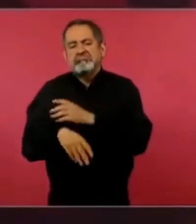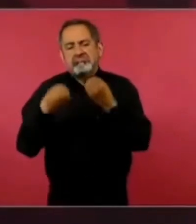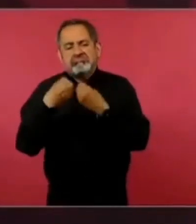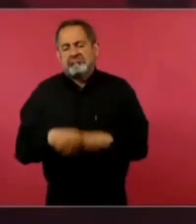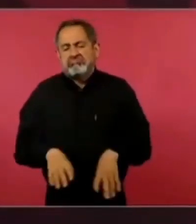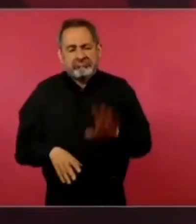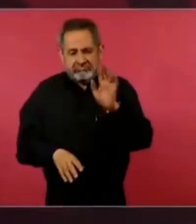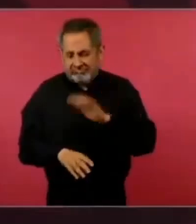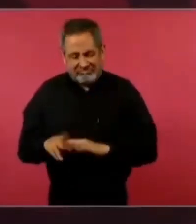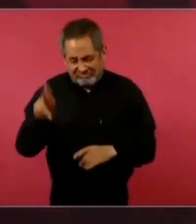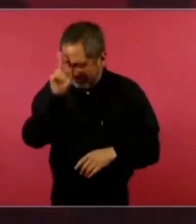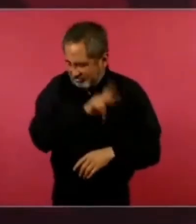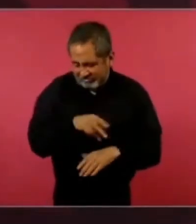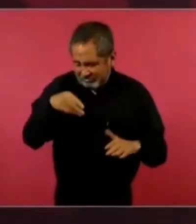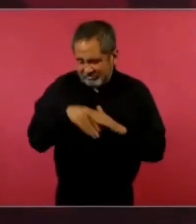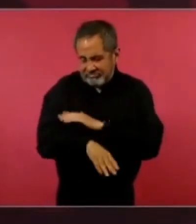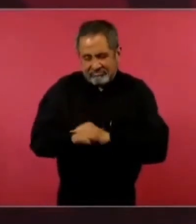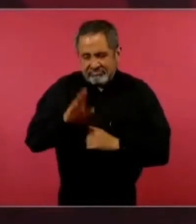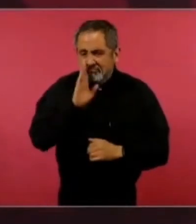por completo